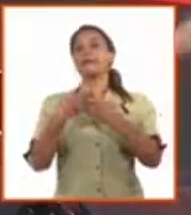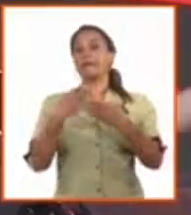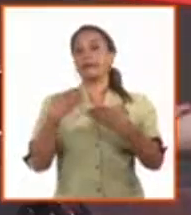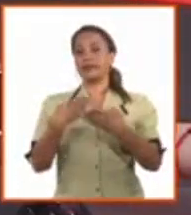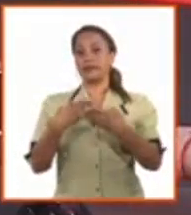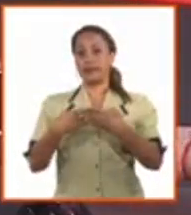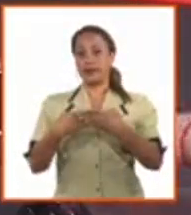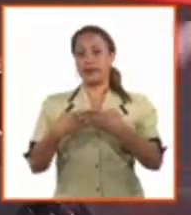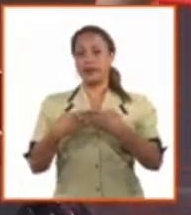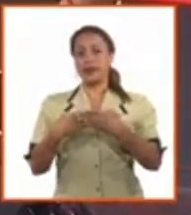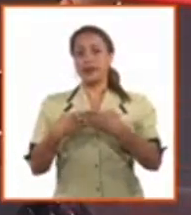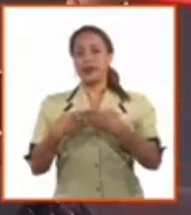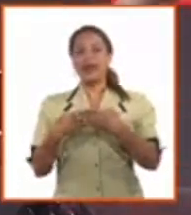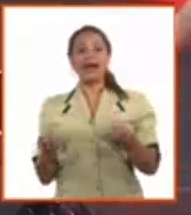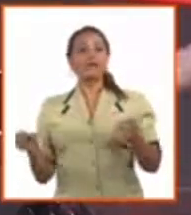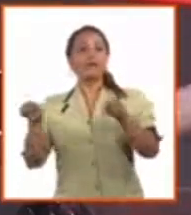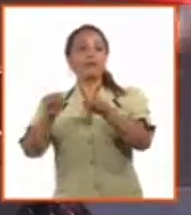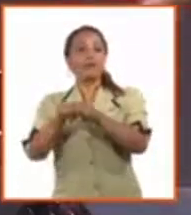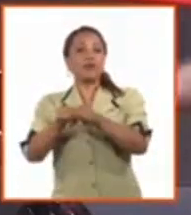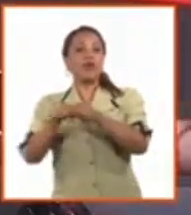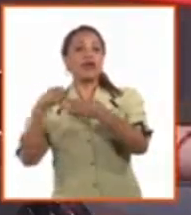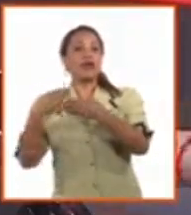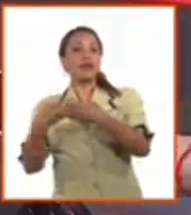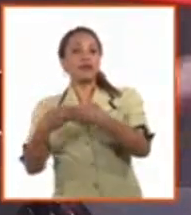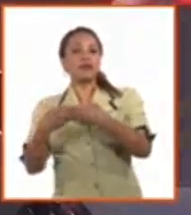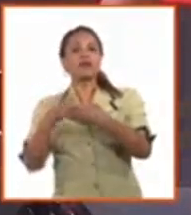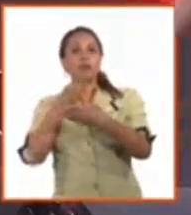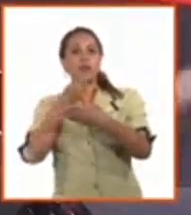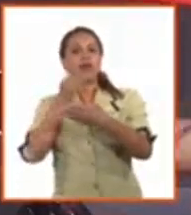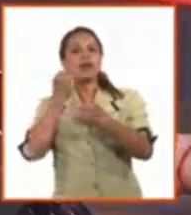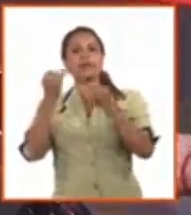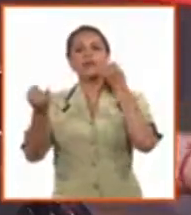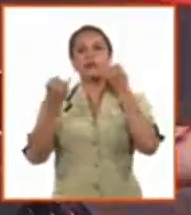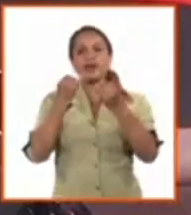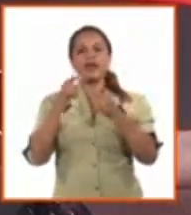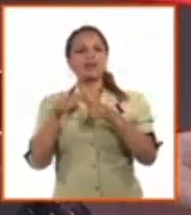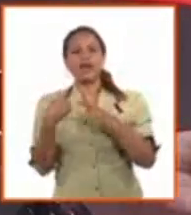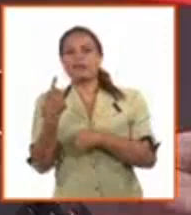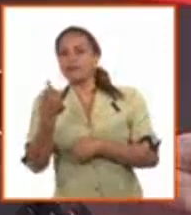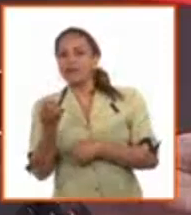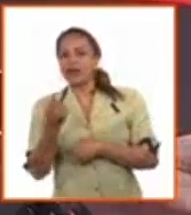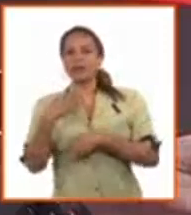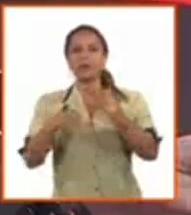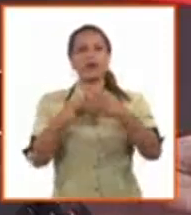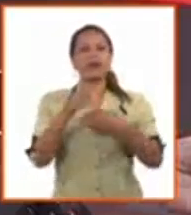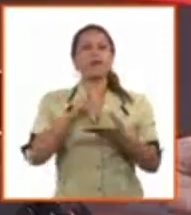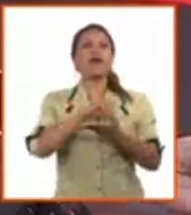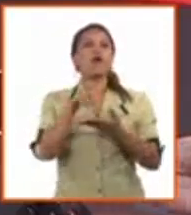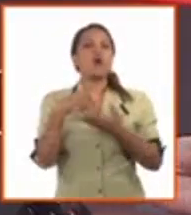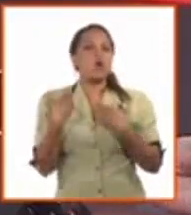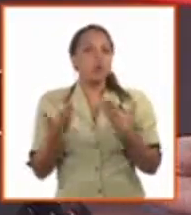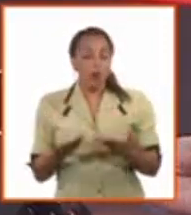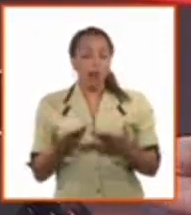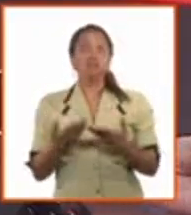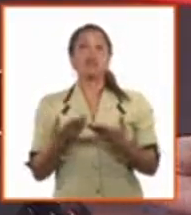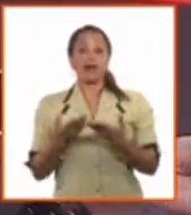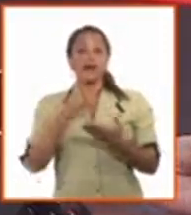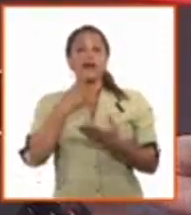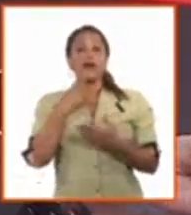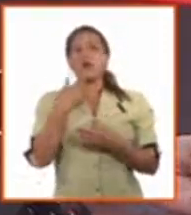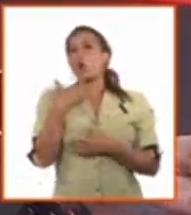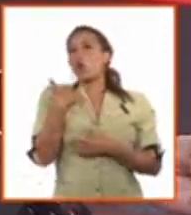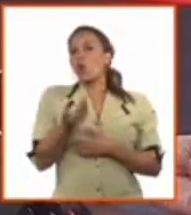empresarial asociado a la industria identifique de estas necesidades de estos problemas como realmente